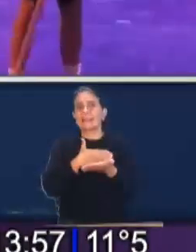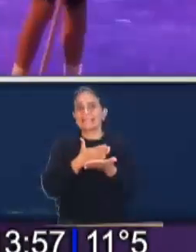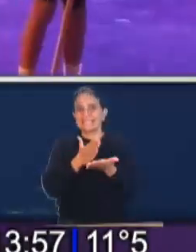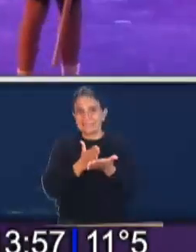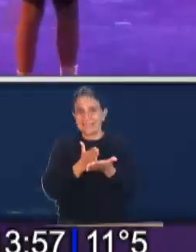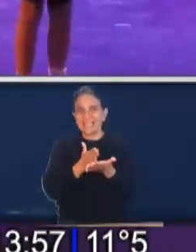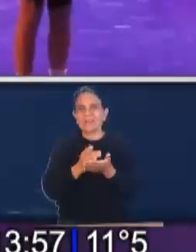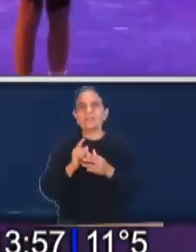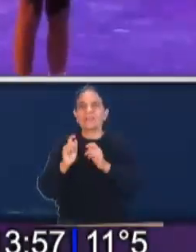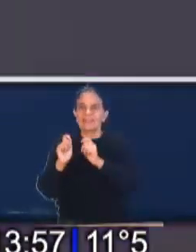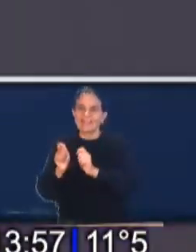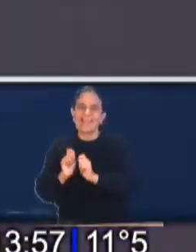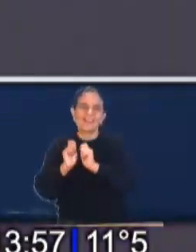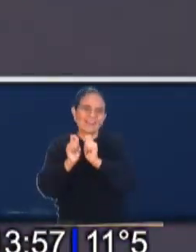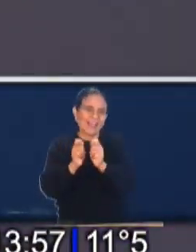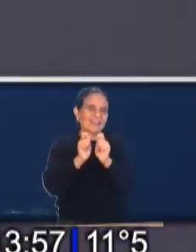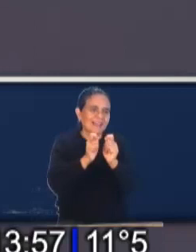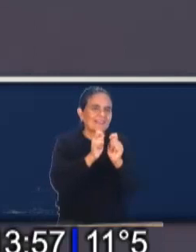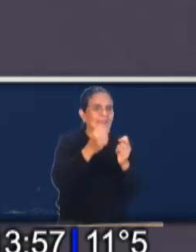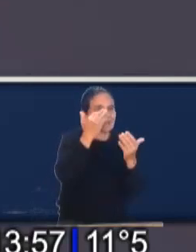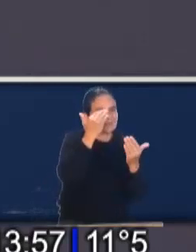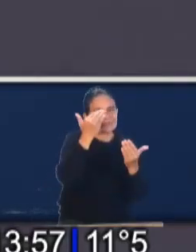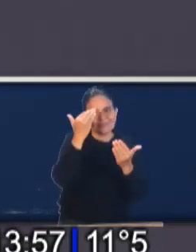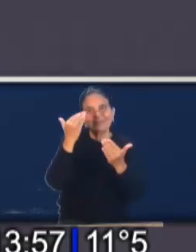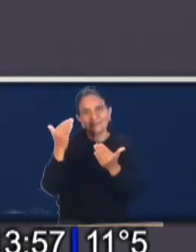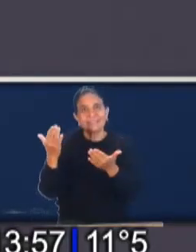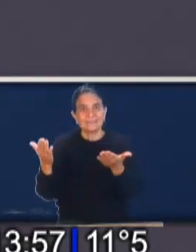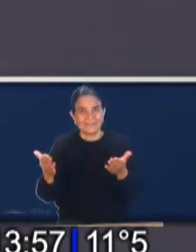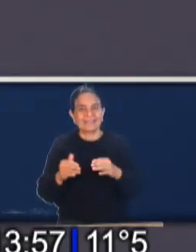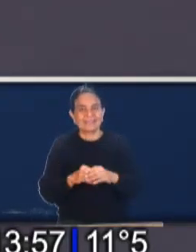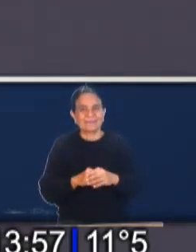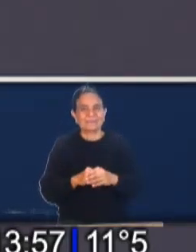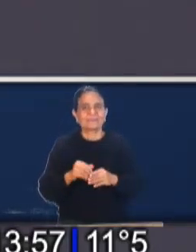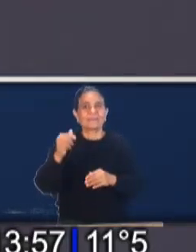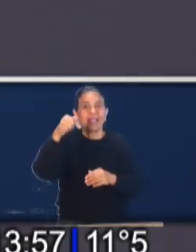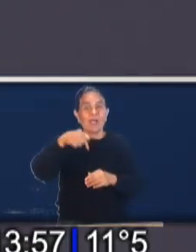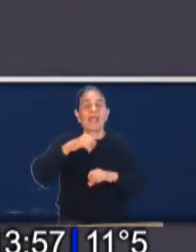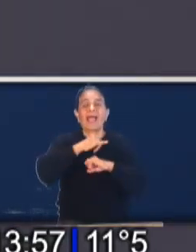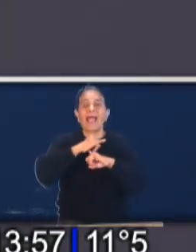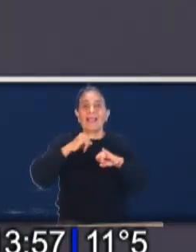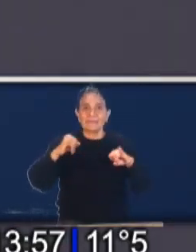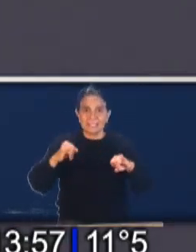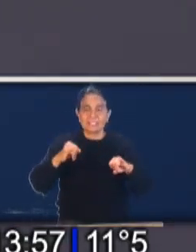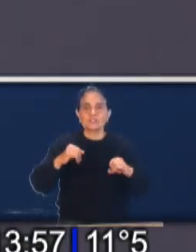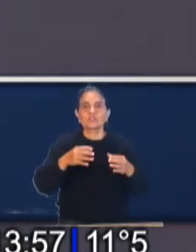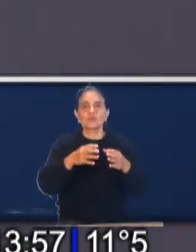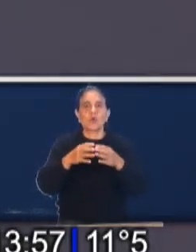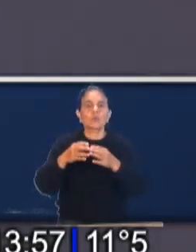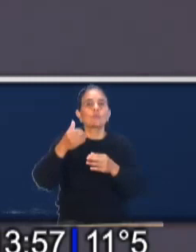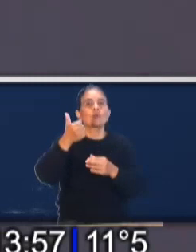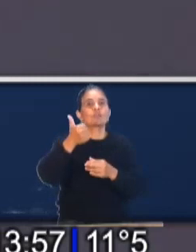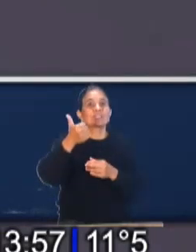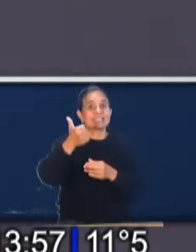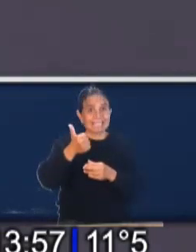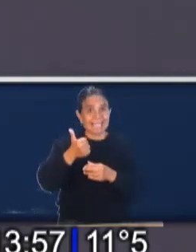un presente, con un reconocimiento a la institución, y en esta oportunidad vamos a anunciar las 6 producciones destacadas